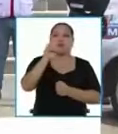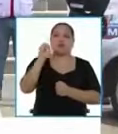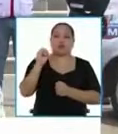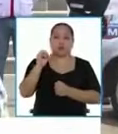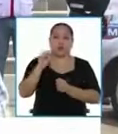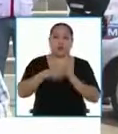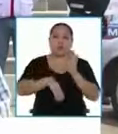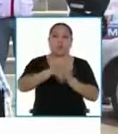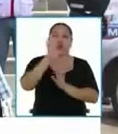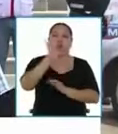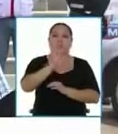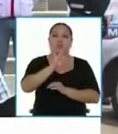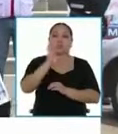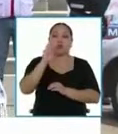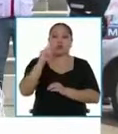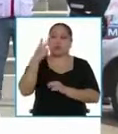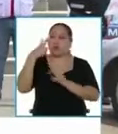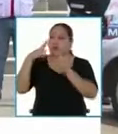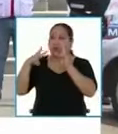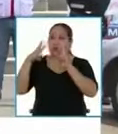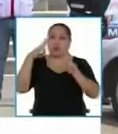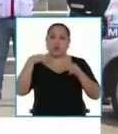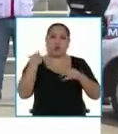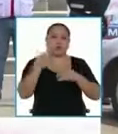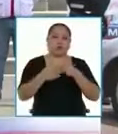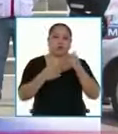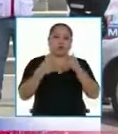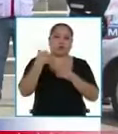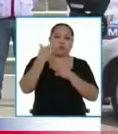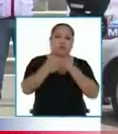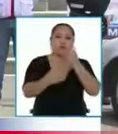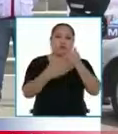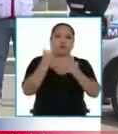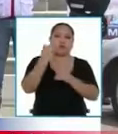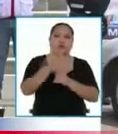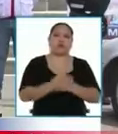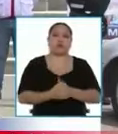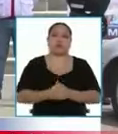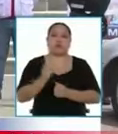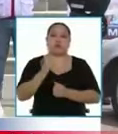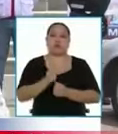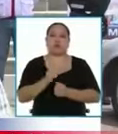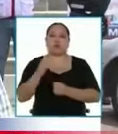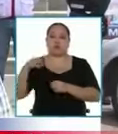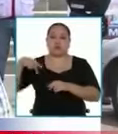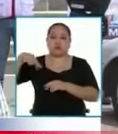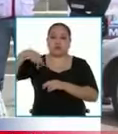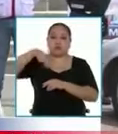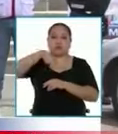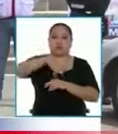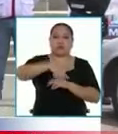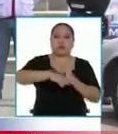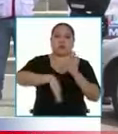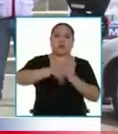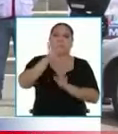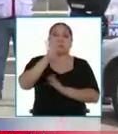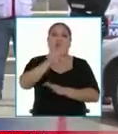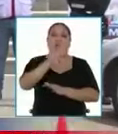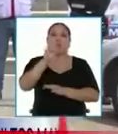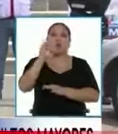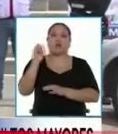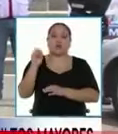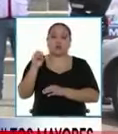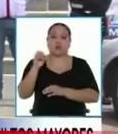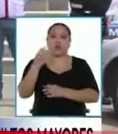800, más de 800, como ustedes ven, eso va avanzando con la modalidad peatonal y más de